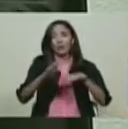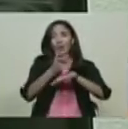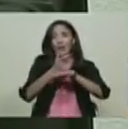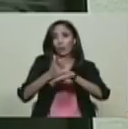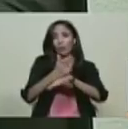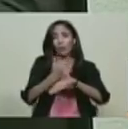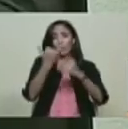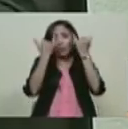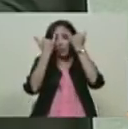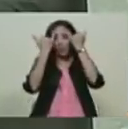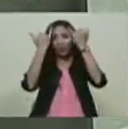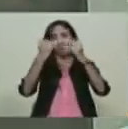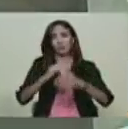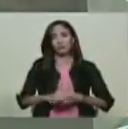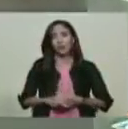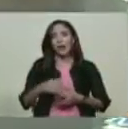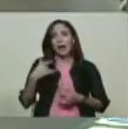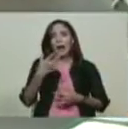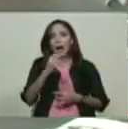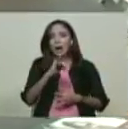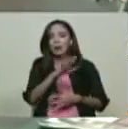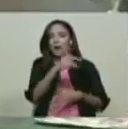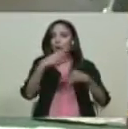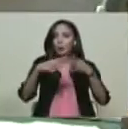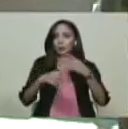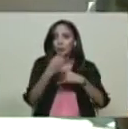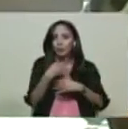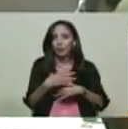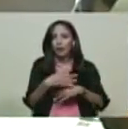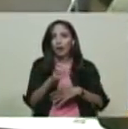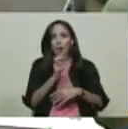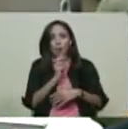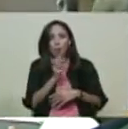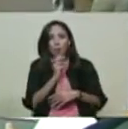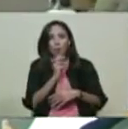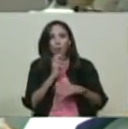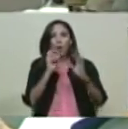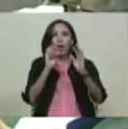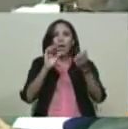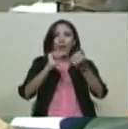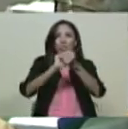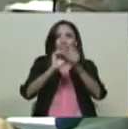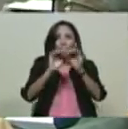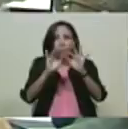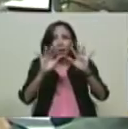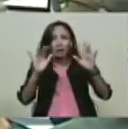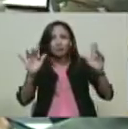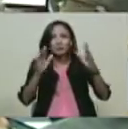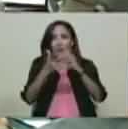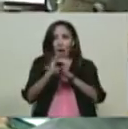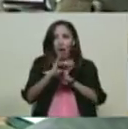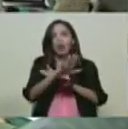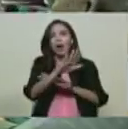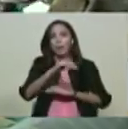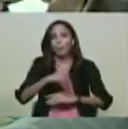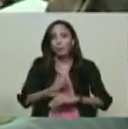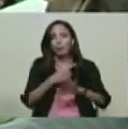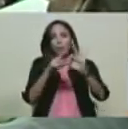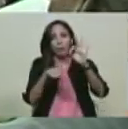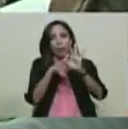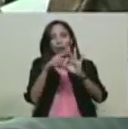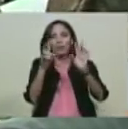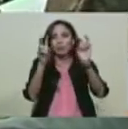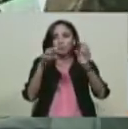potencialidades energéticas y a partir de sus potencialidades, en este caso de reservas certificadas por las grandes